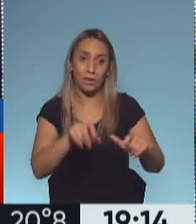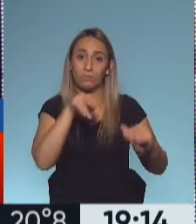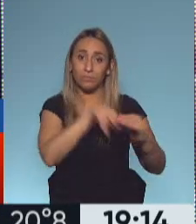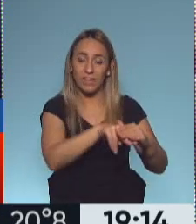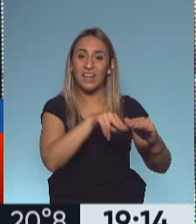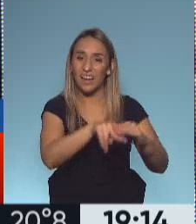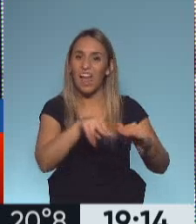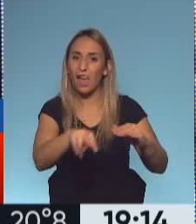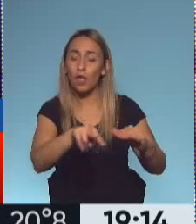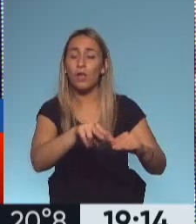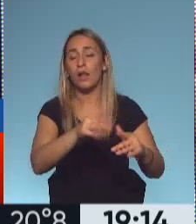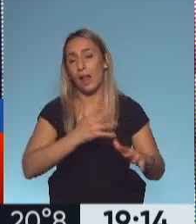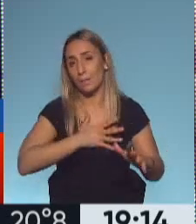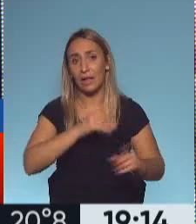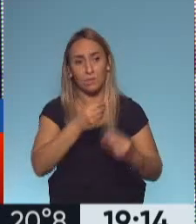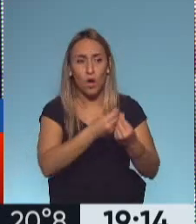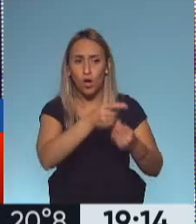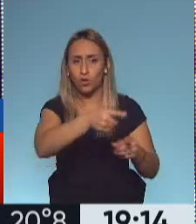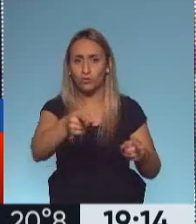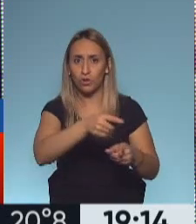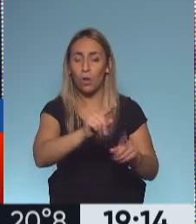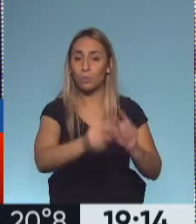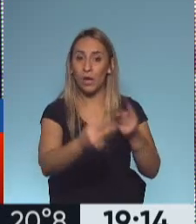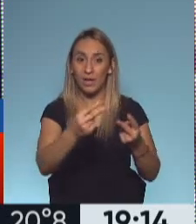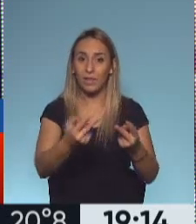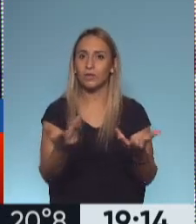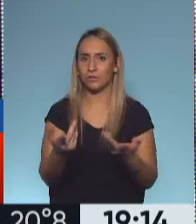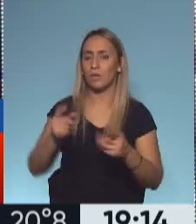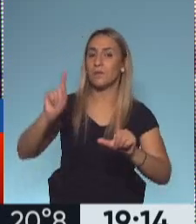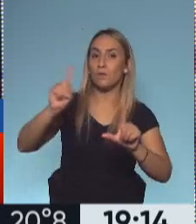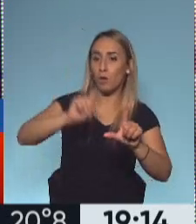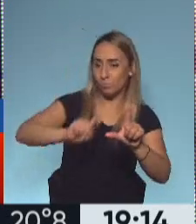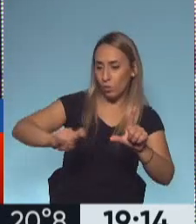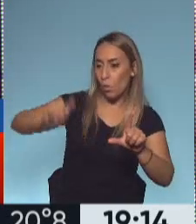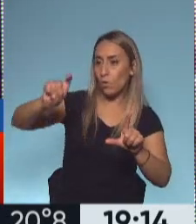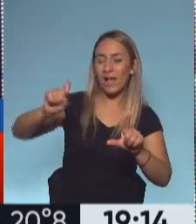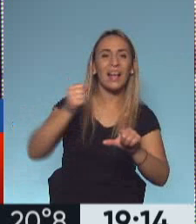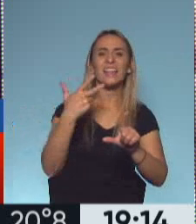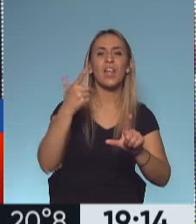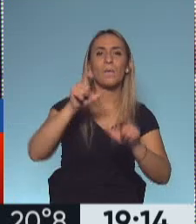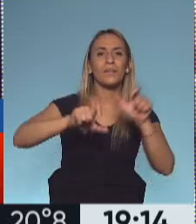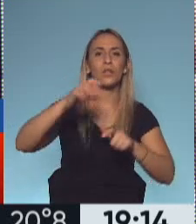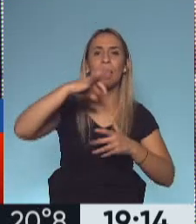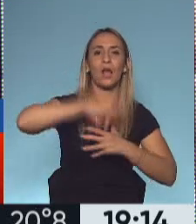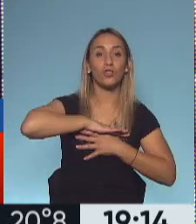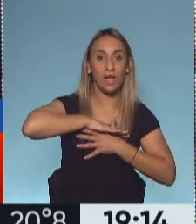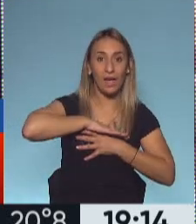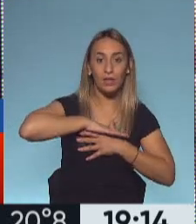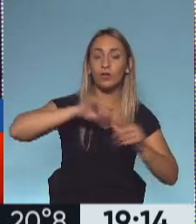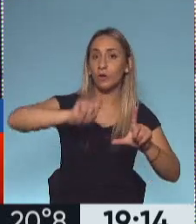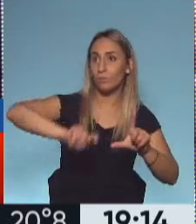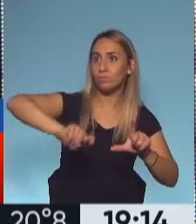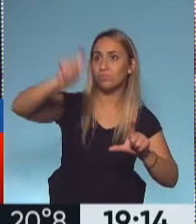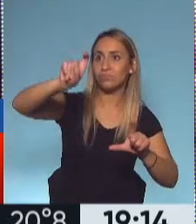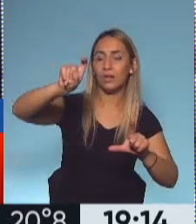mueren. Ese tiempo, primero, para que suba la curva de contagiados, le da el